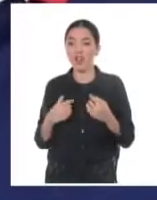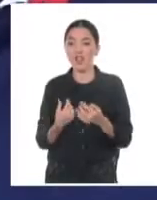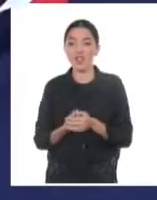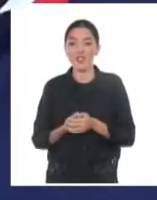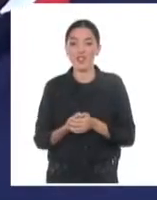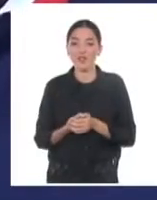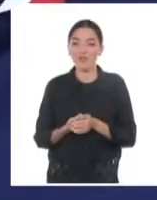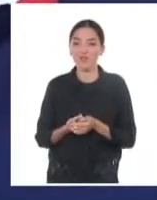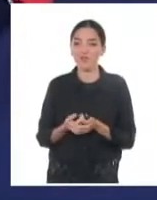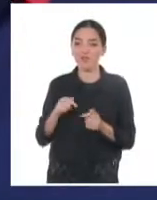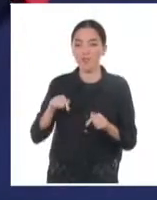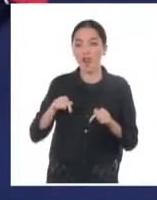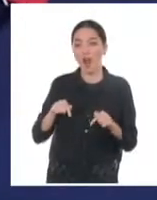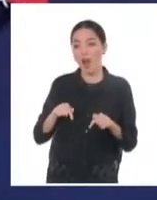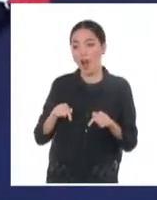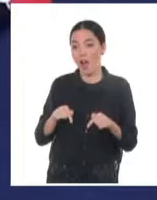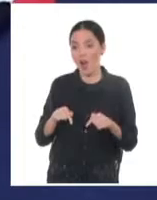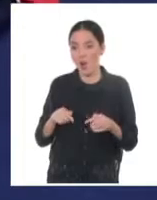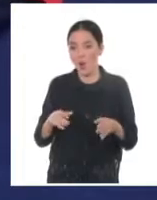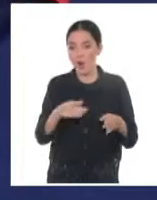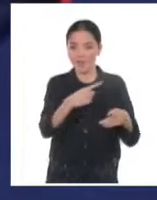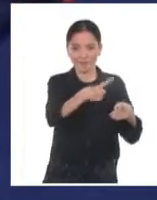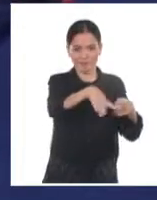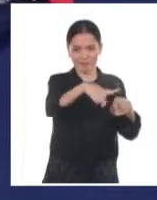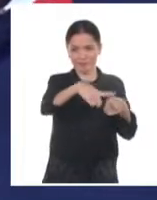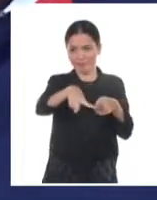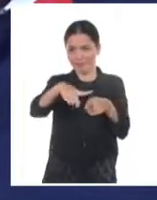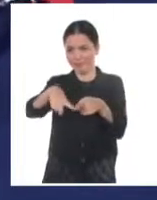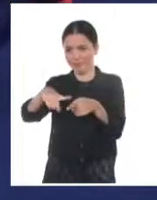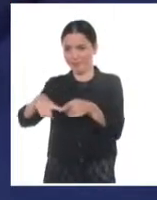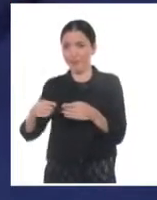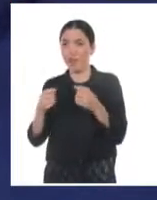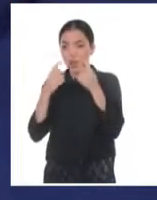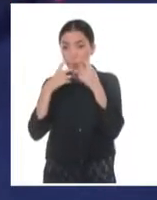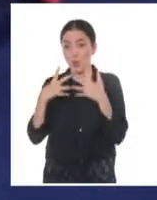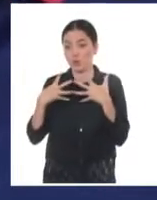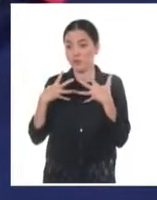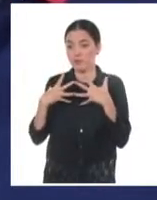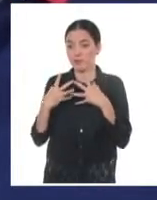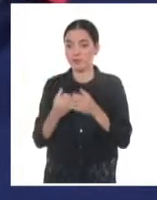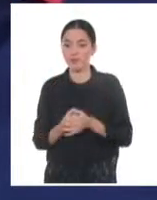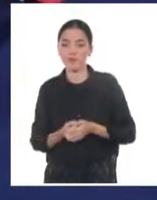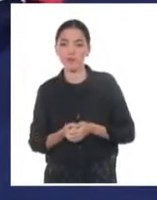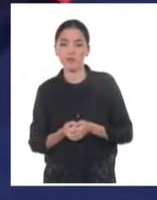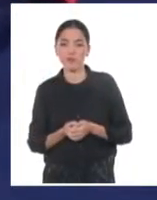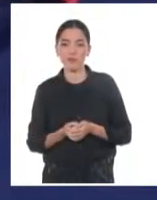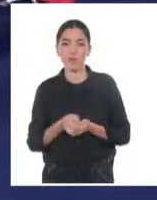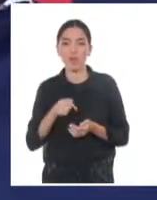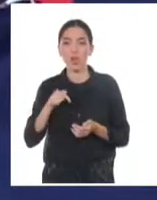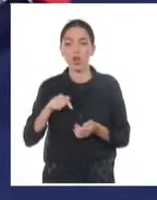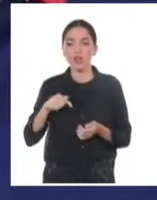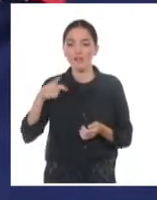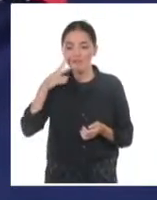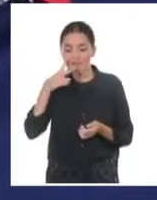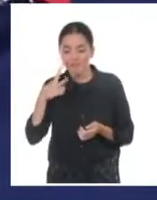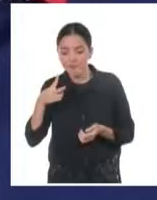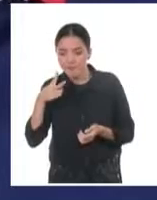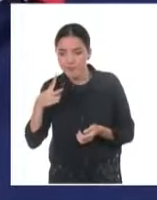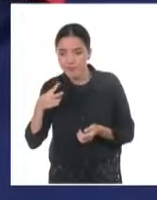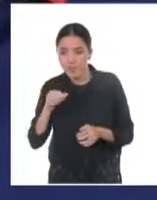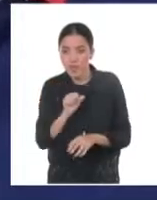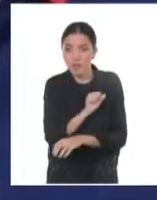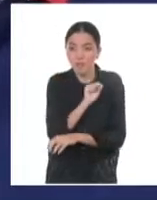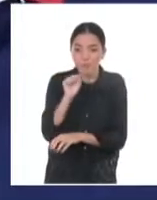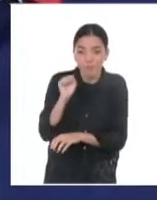contemporáneos. Soñamos que fuera así y hoy vemos de que se logró una buena parte, diría más de